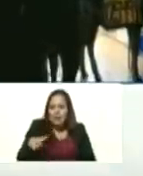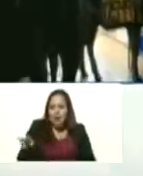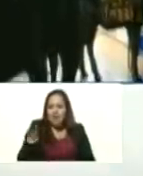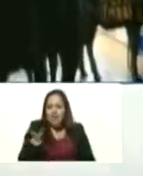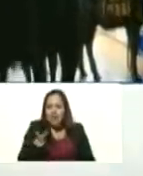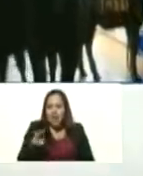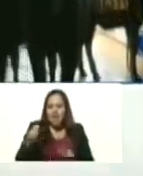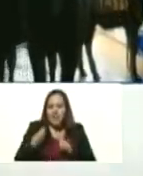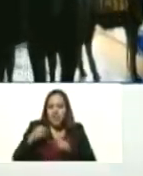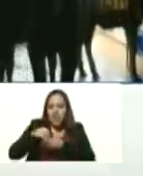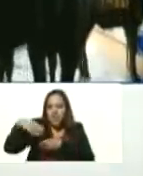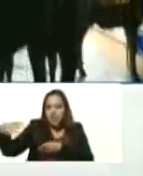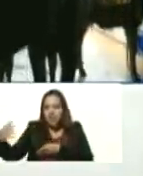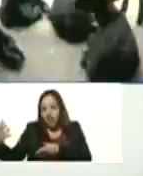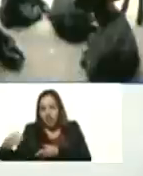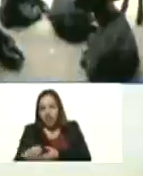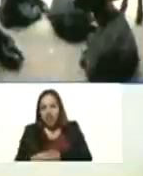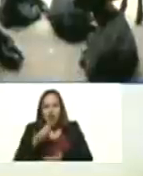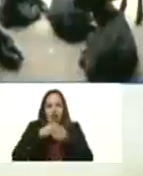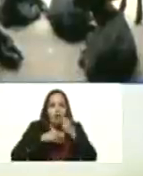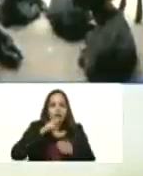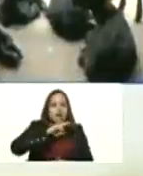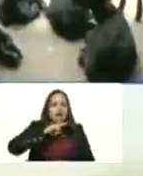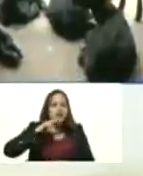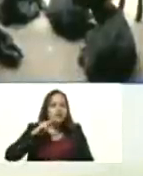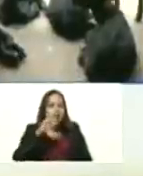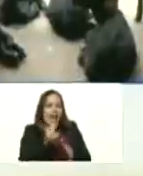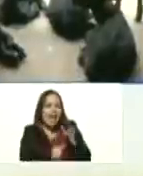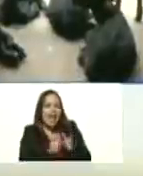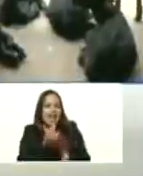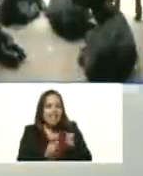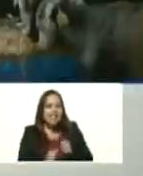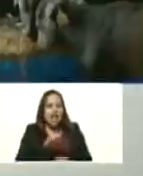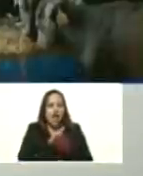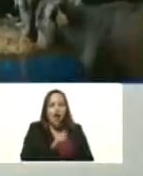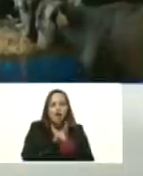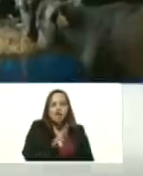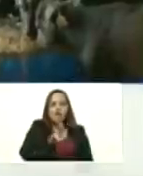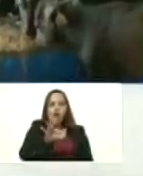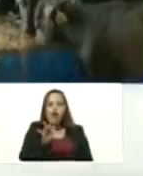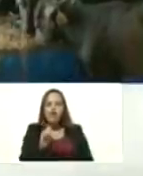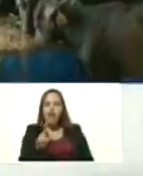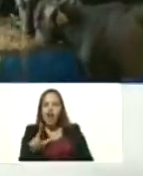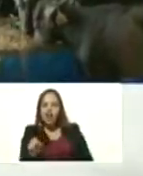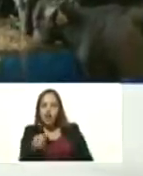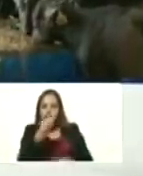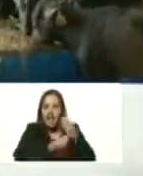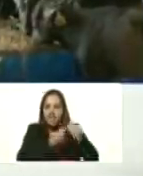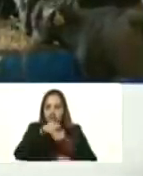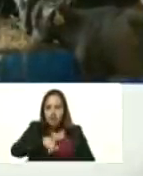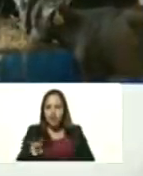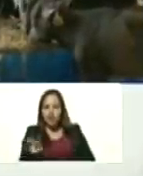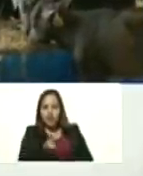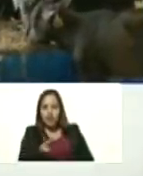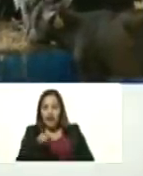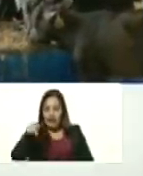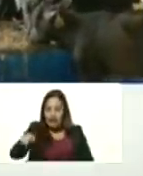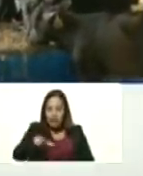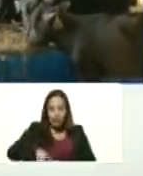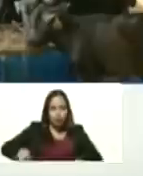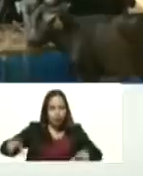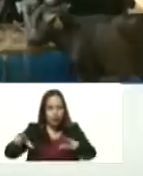exterior comerse un dulce de leche de búfalo hecho en venezuela en ahí en el central